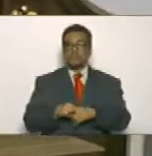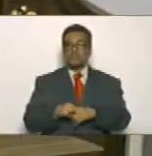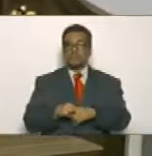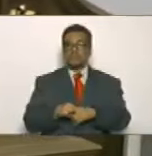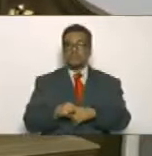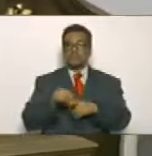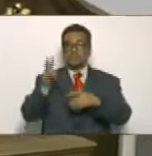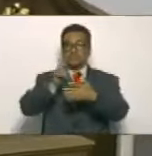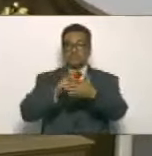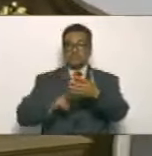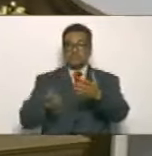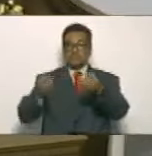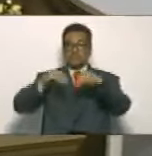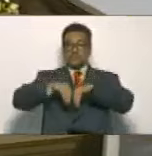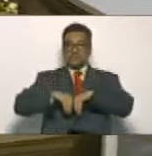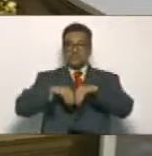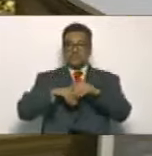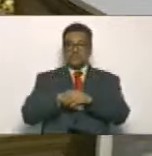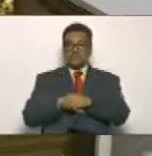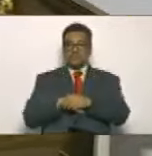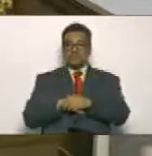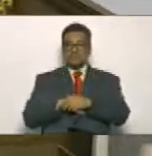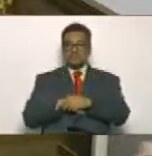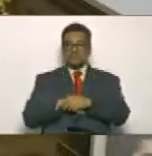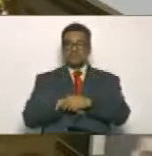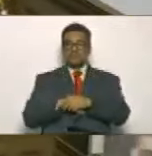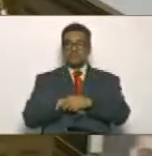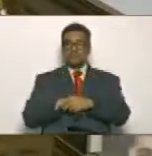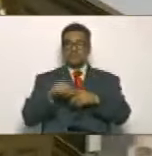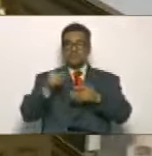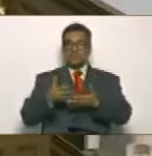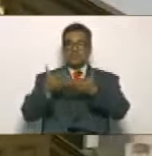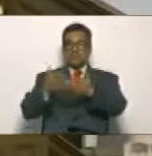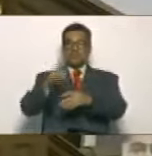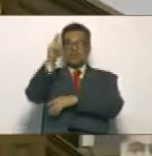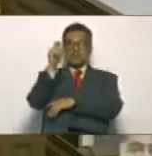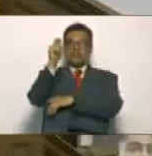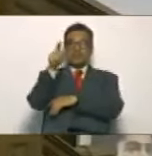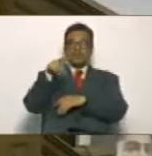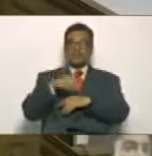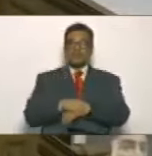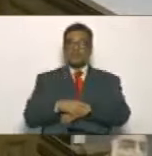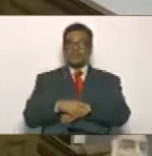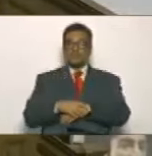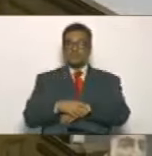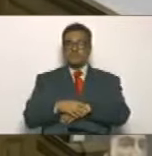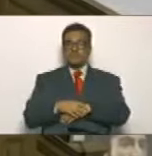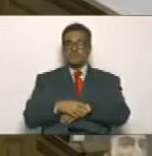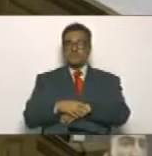para leer el acuerdo, vicepresidente. Adelante, diputada.